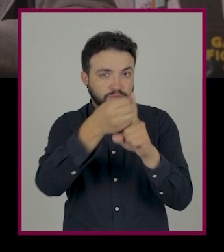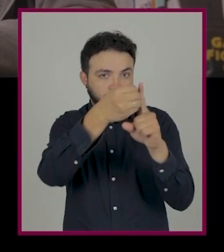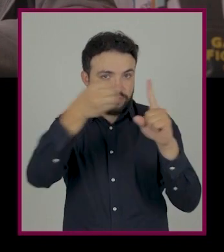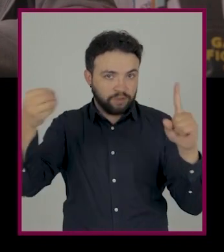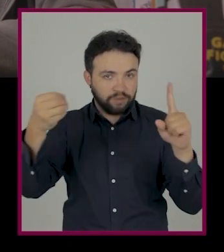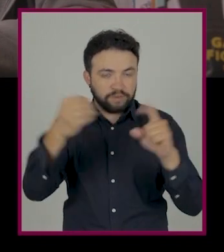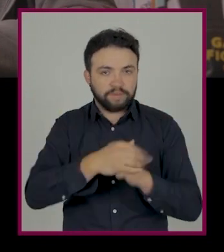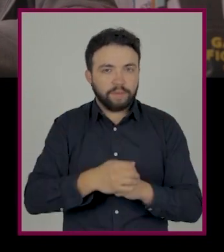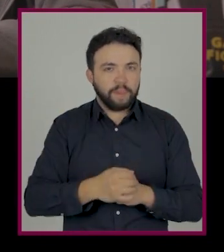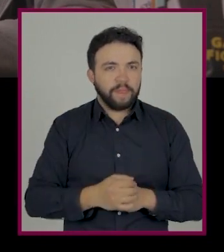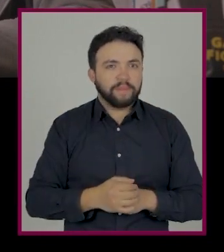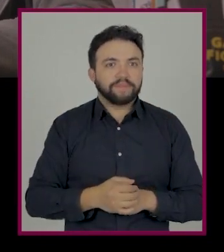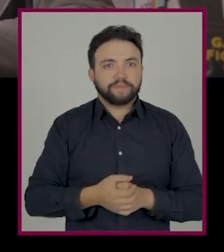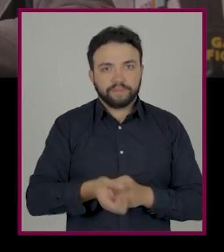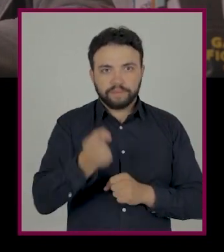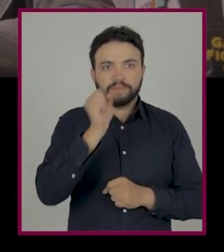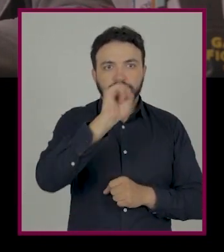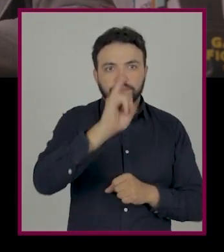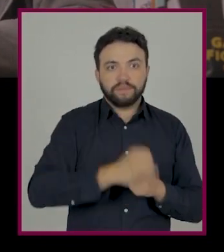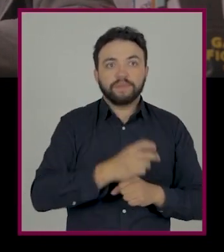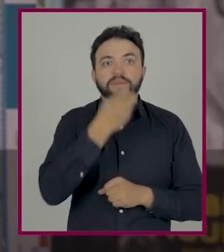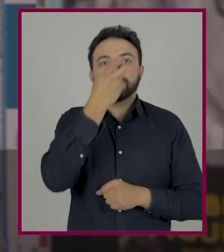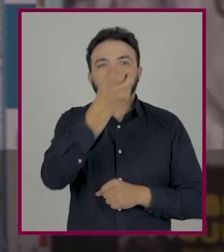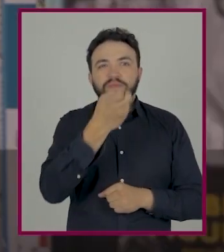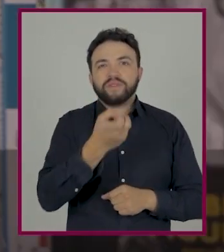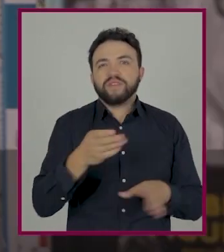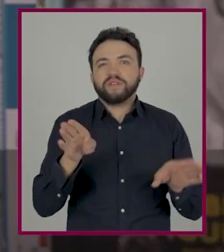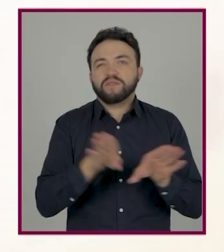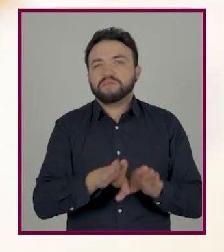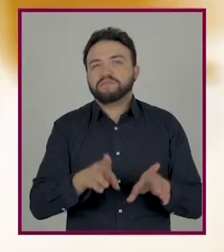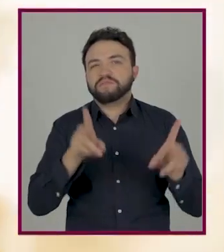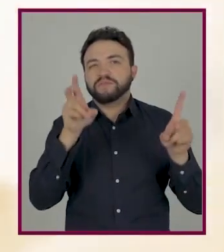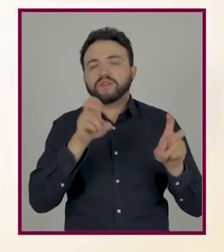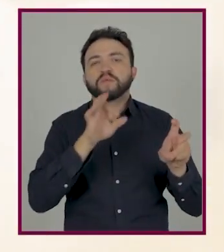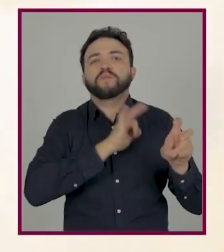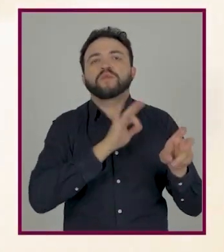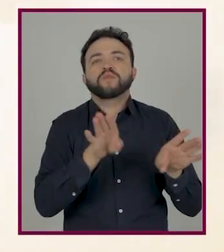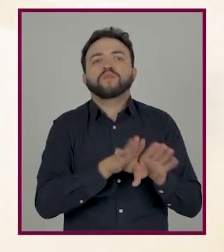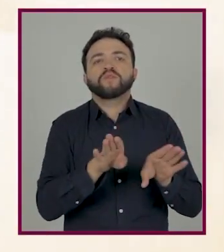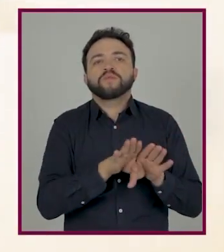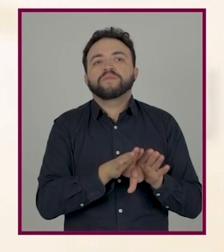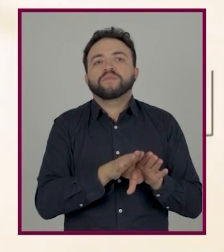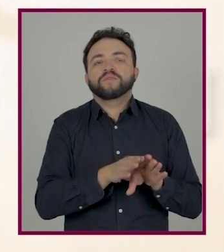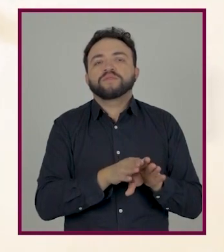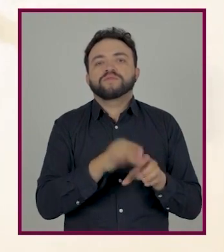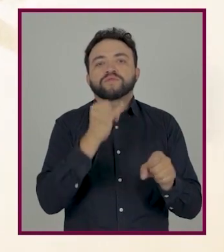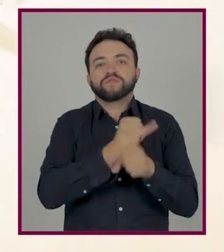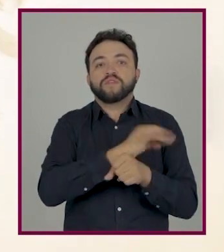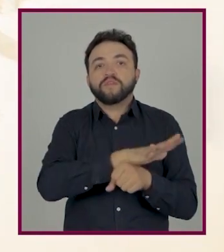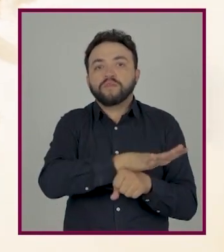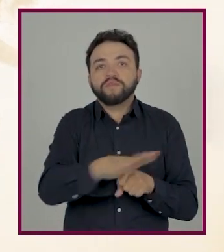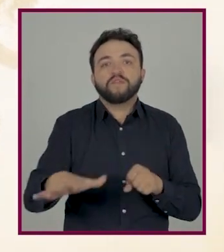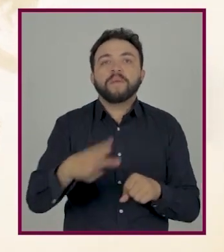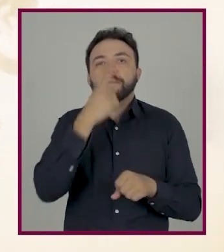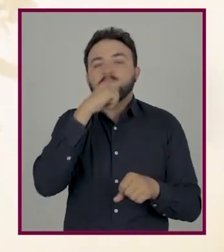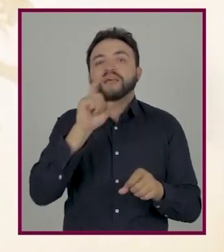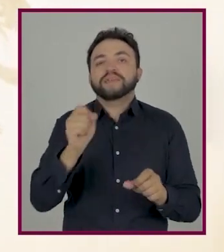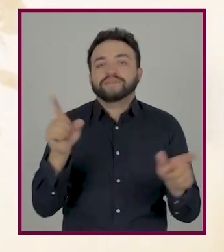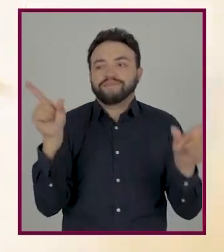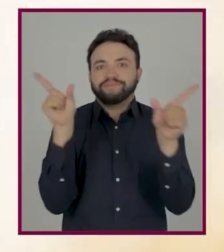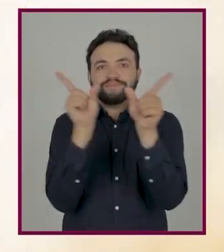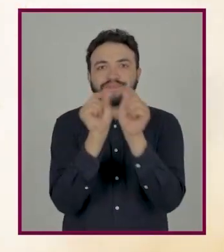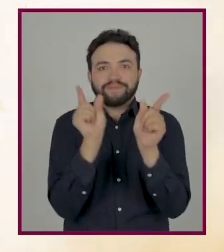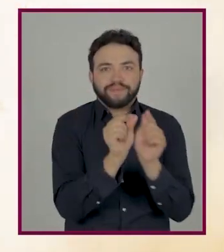el siguiente organizador gráfico? ¿El siguiente es esquemas? Sí, este es un tipo de organizador que permite